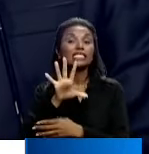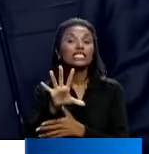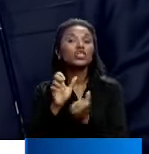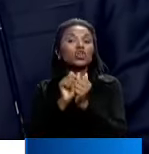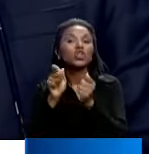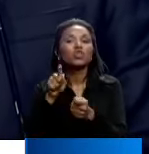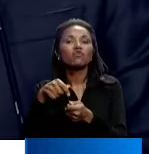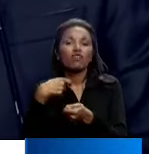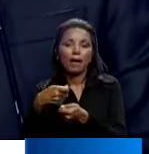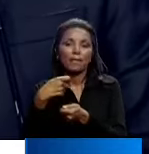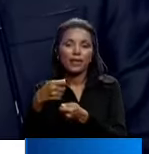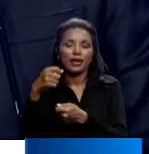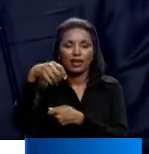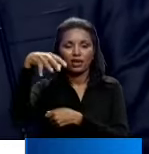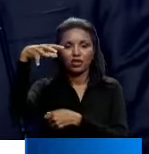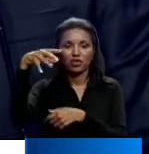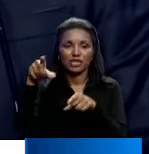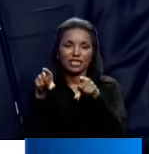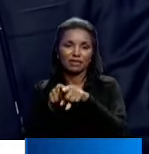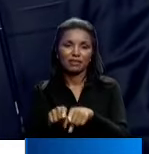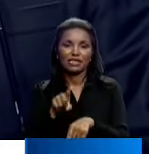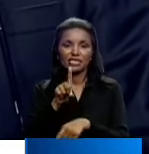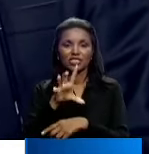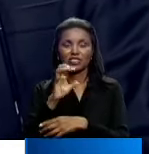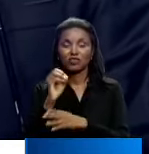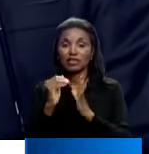$5 y el subsidio millonario de